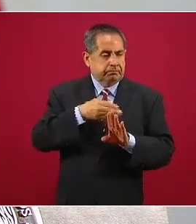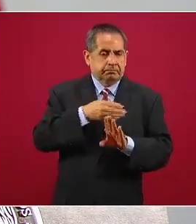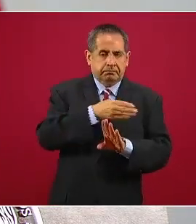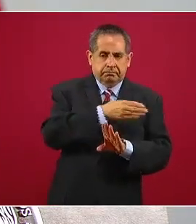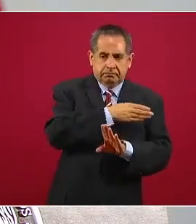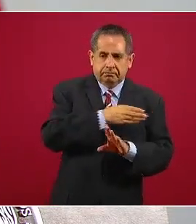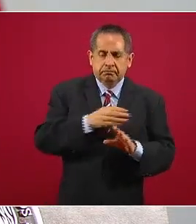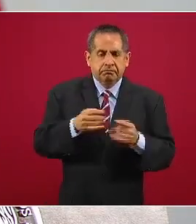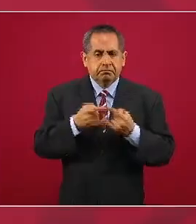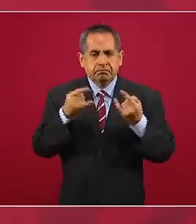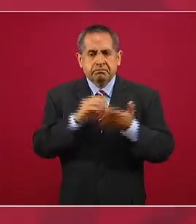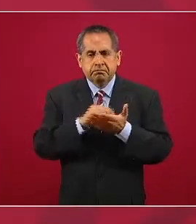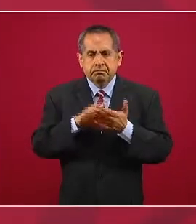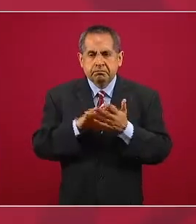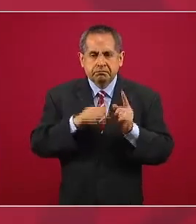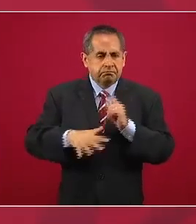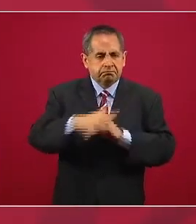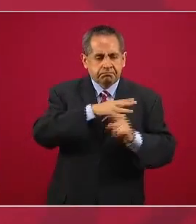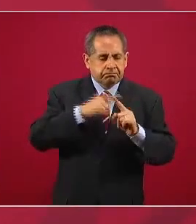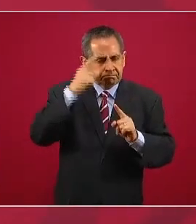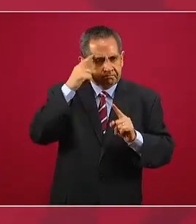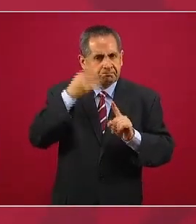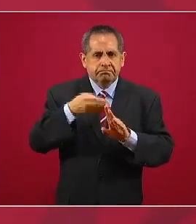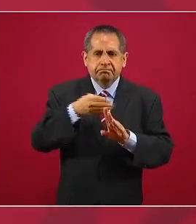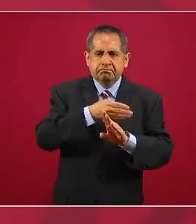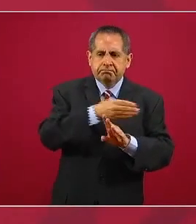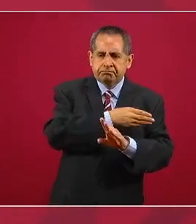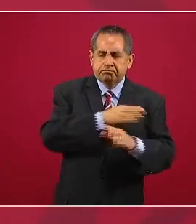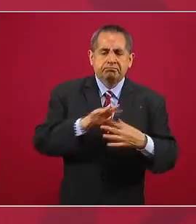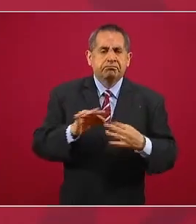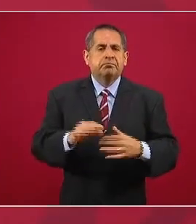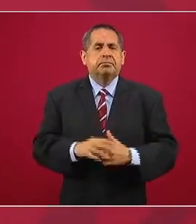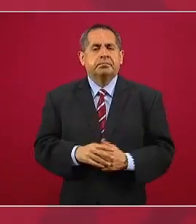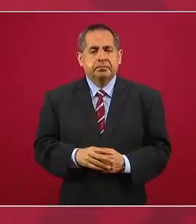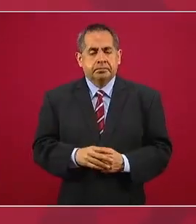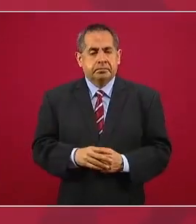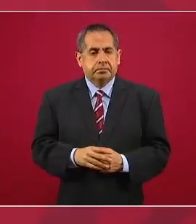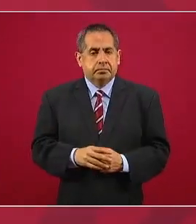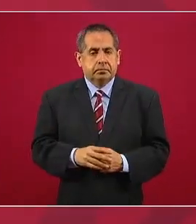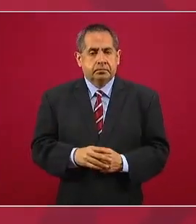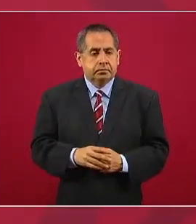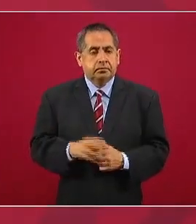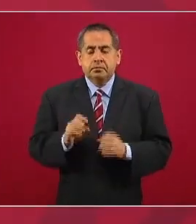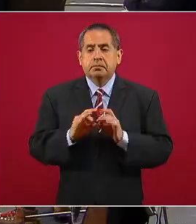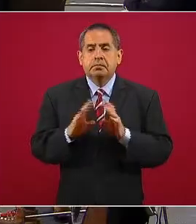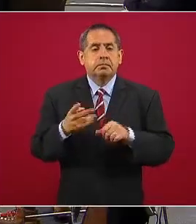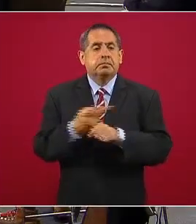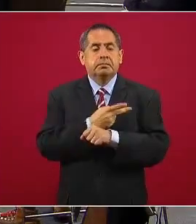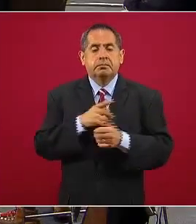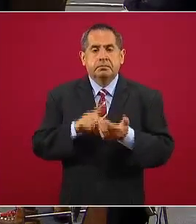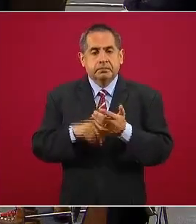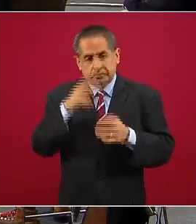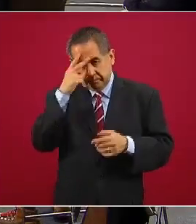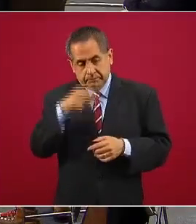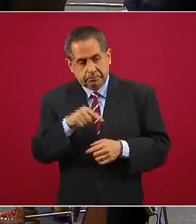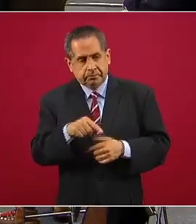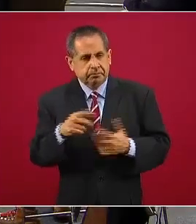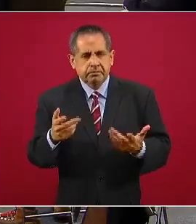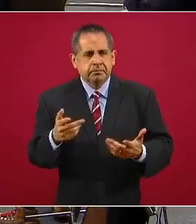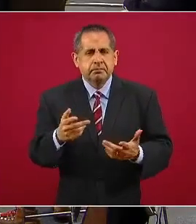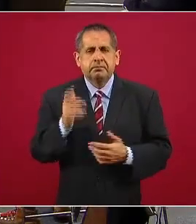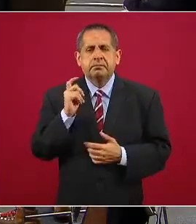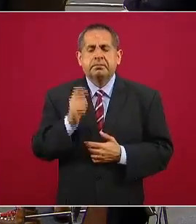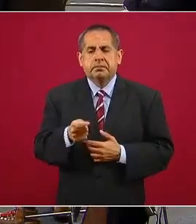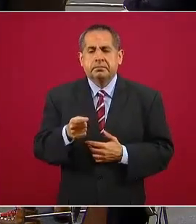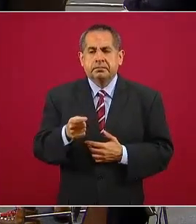antecedentes, contextualizar lo que está sucediendo en México, es